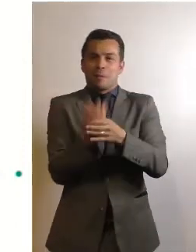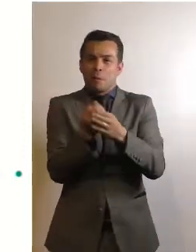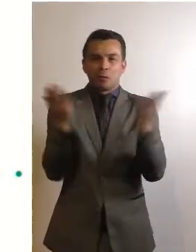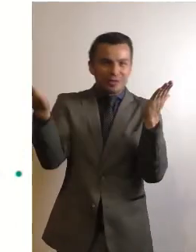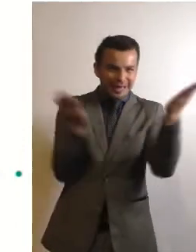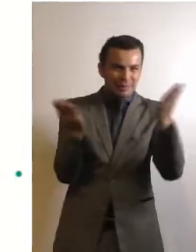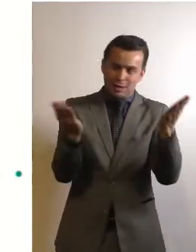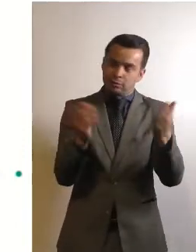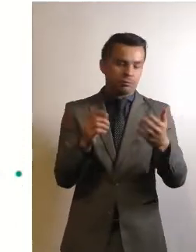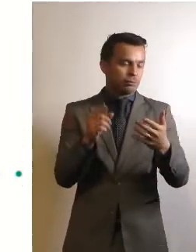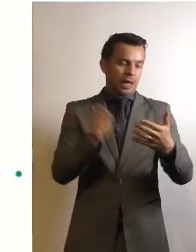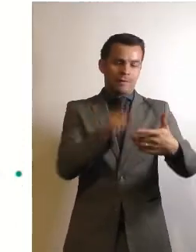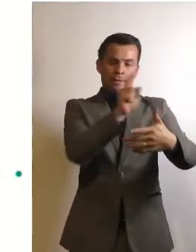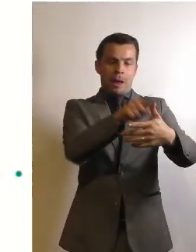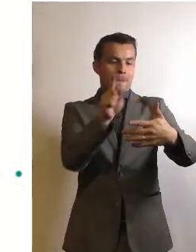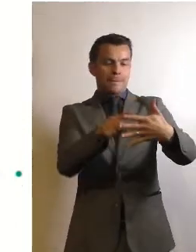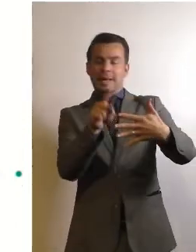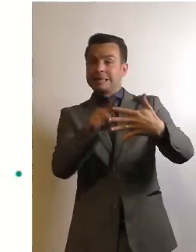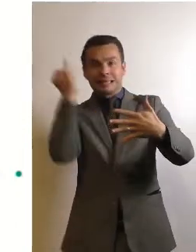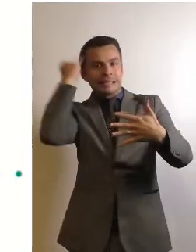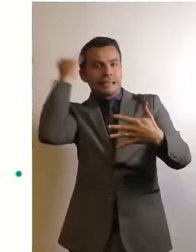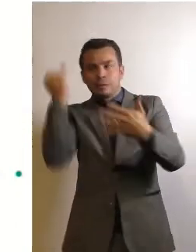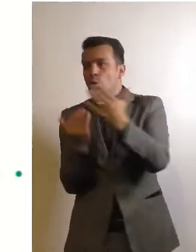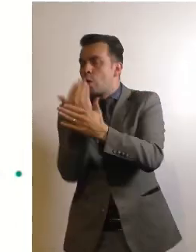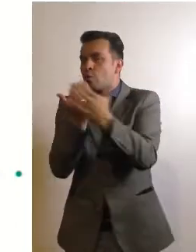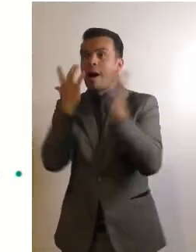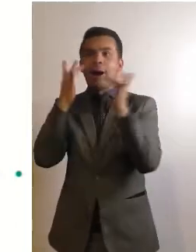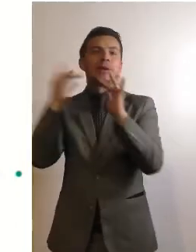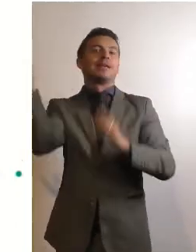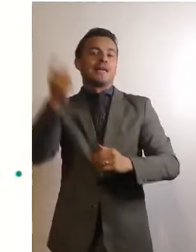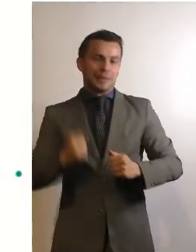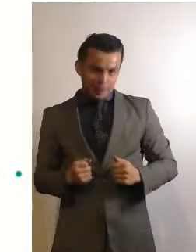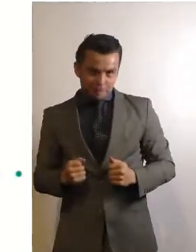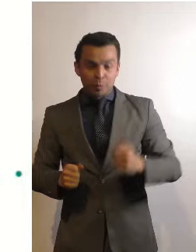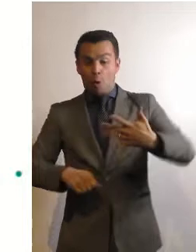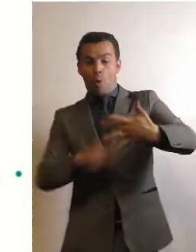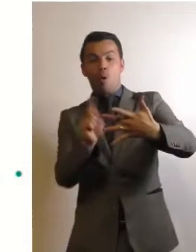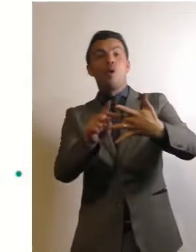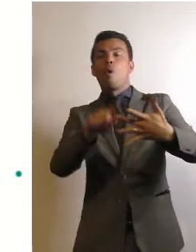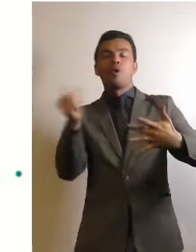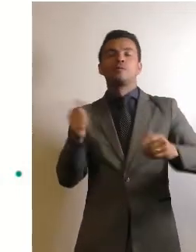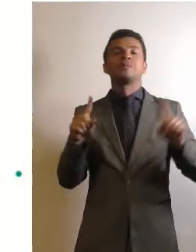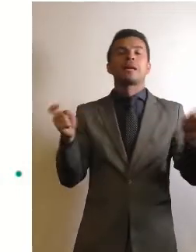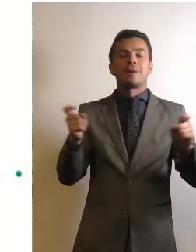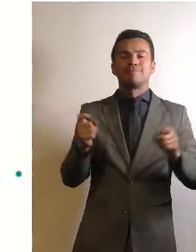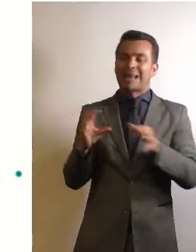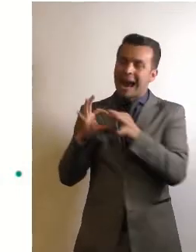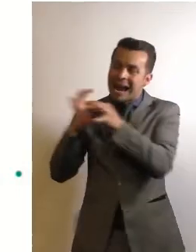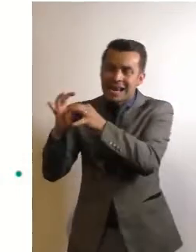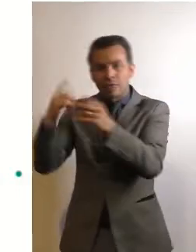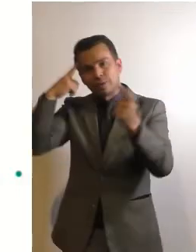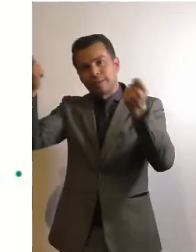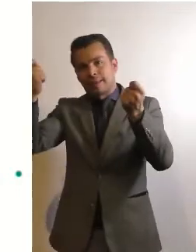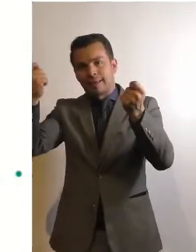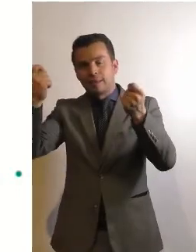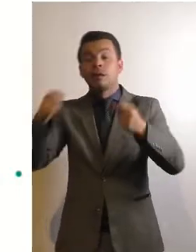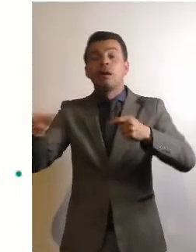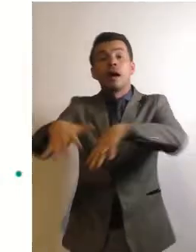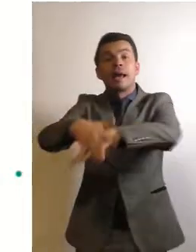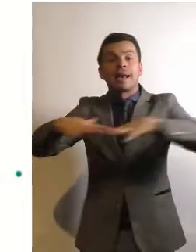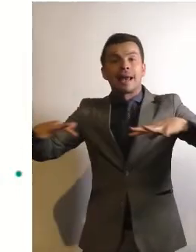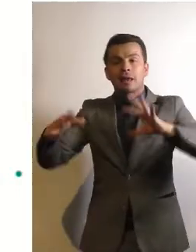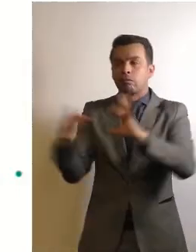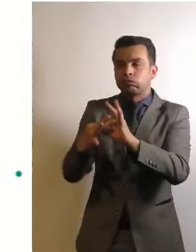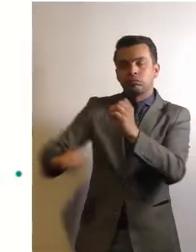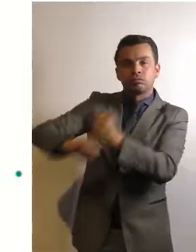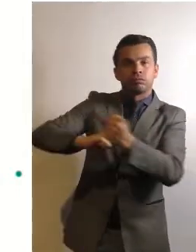sea innovador en estos términos, que tengamos aliados estratégicos con redes de colaboración y